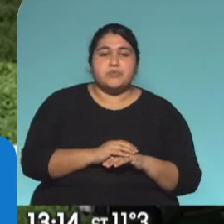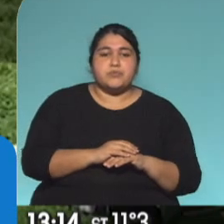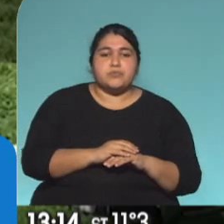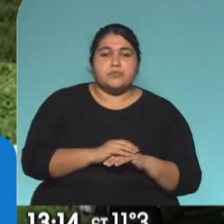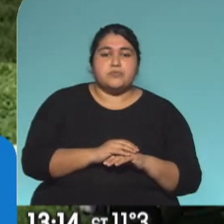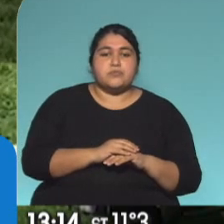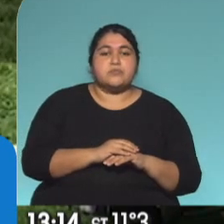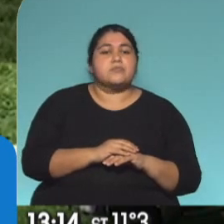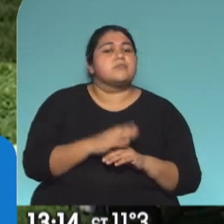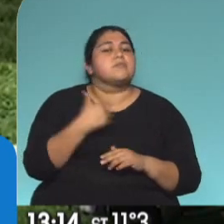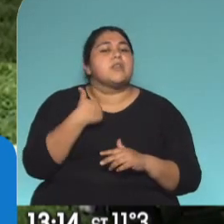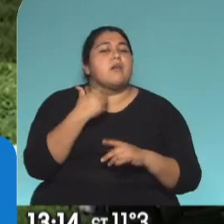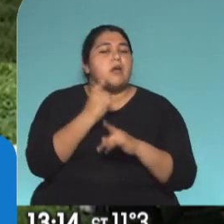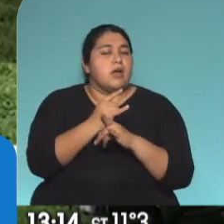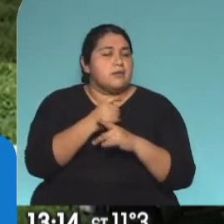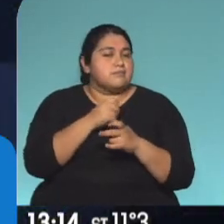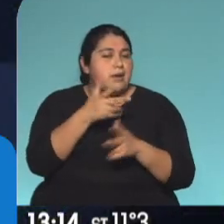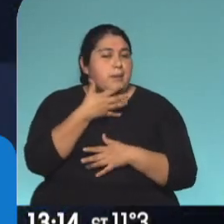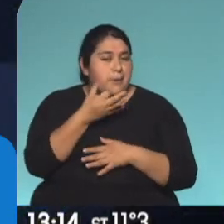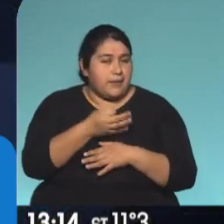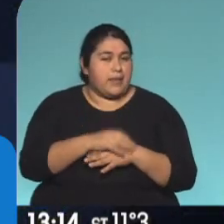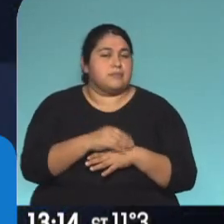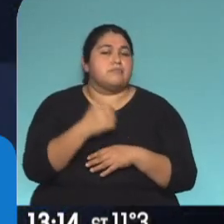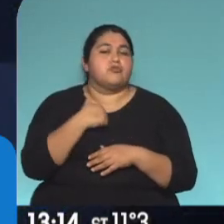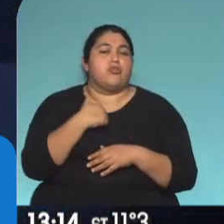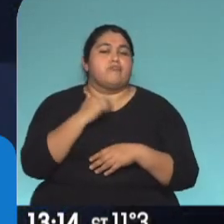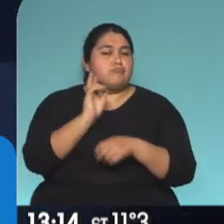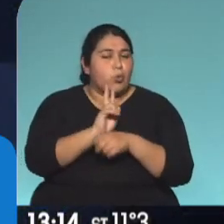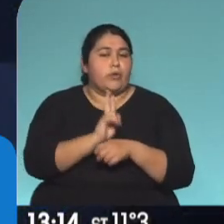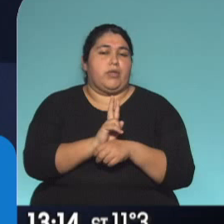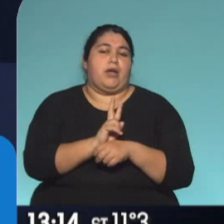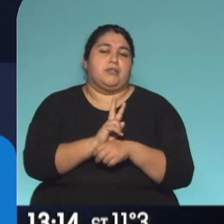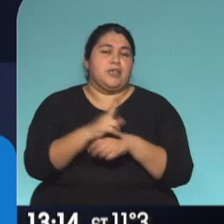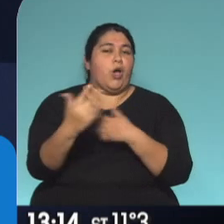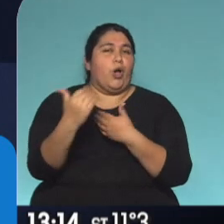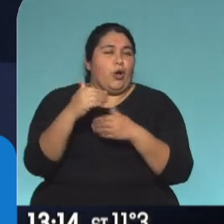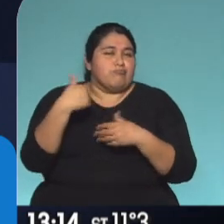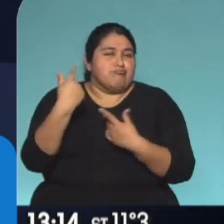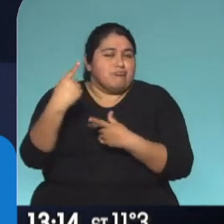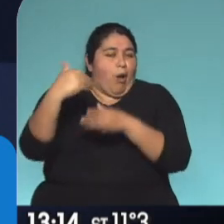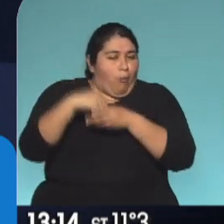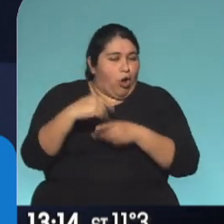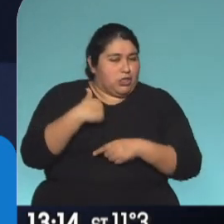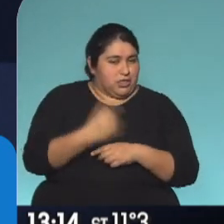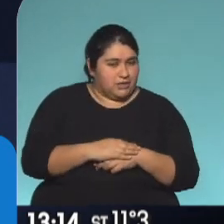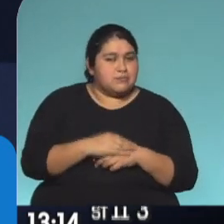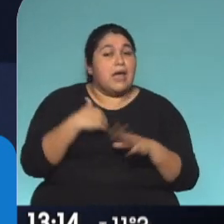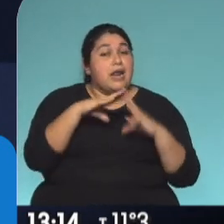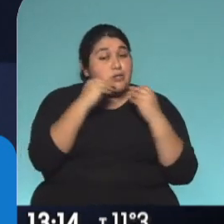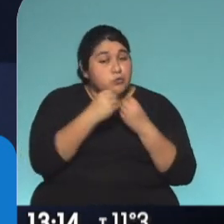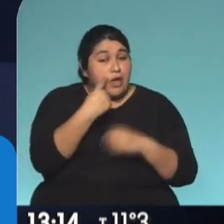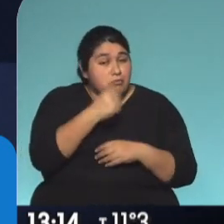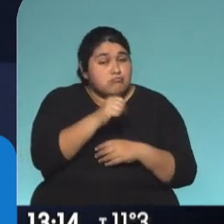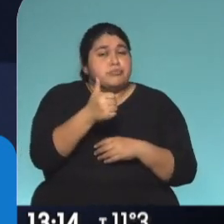I'll always tell you the truth. I'll always care about you, whether you vote for me or not. If elected, I'm not going to be a